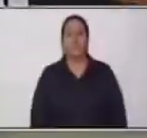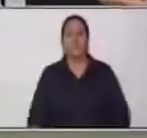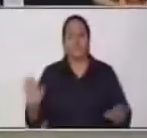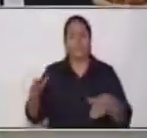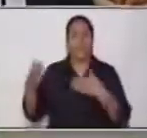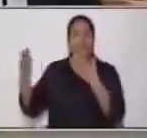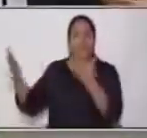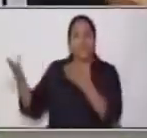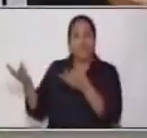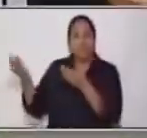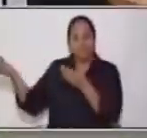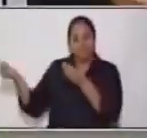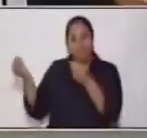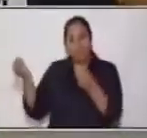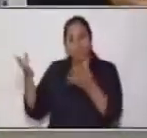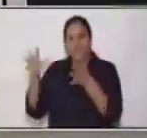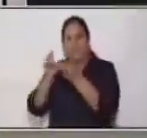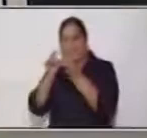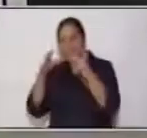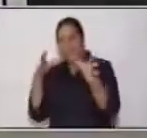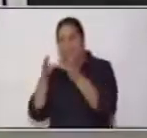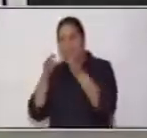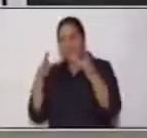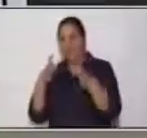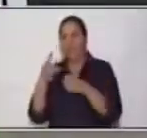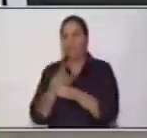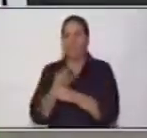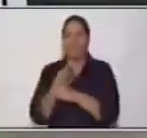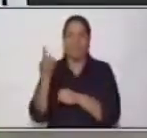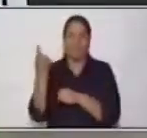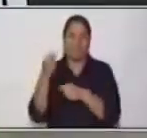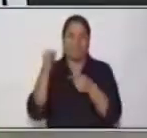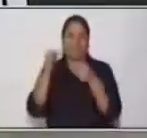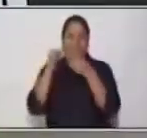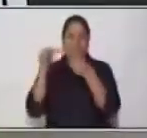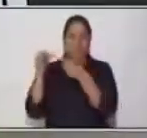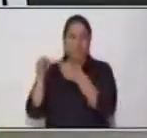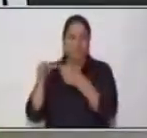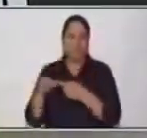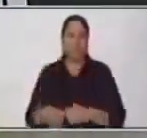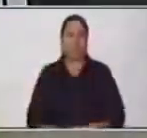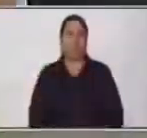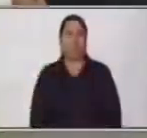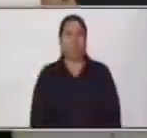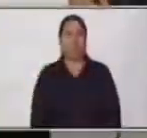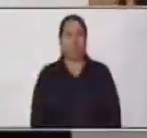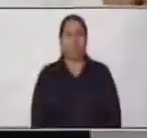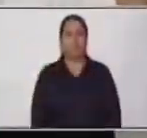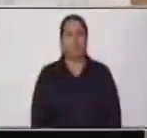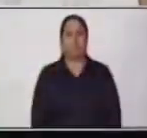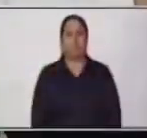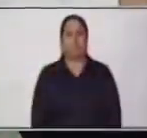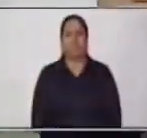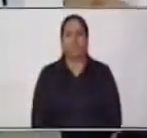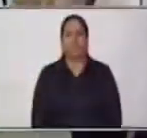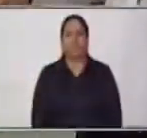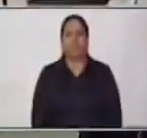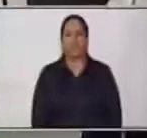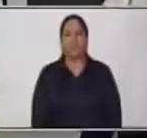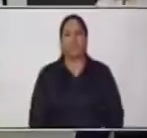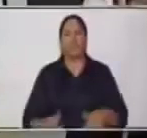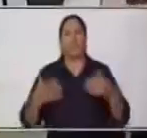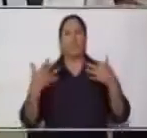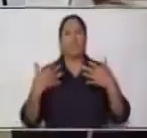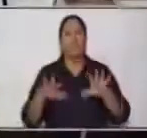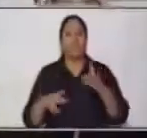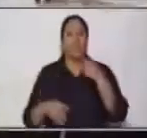mías. Muy bien. A mí me va más este color. Ok. Bueno. Ya habíamos definido en nuestra